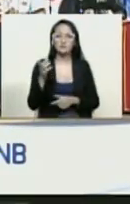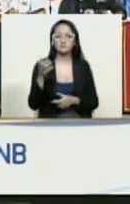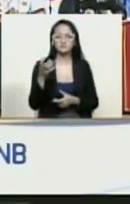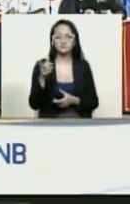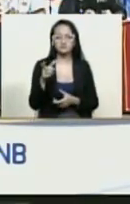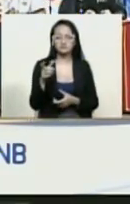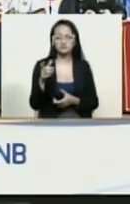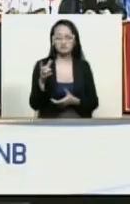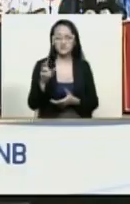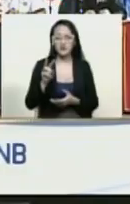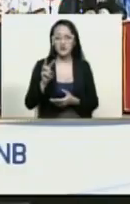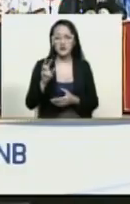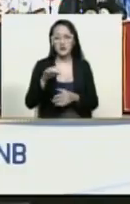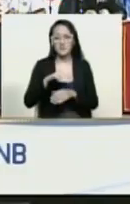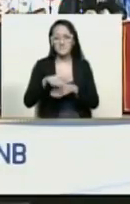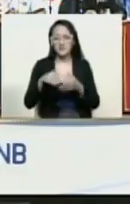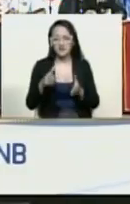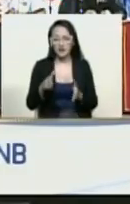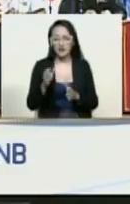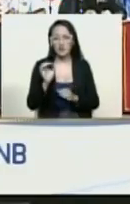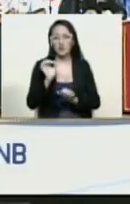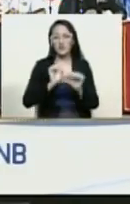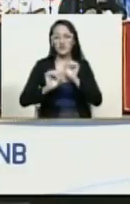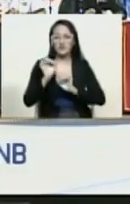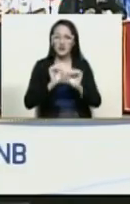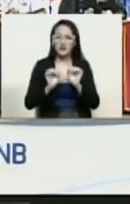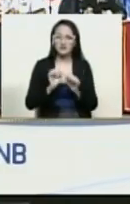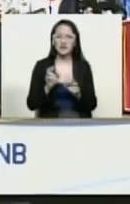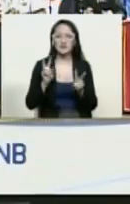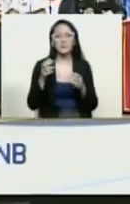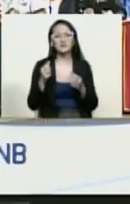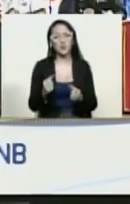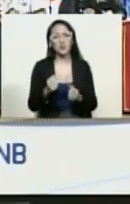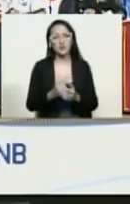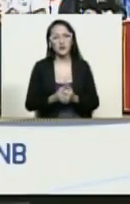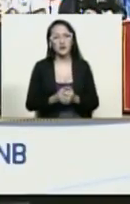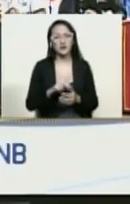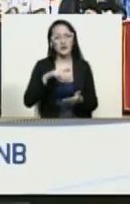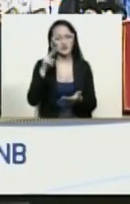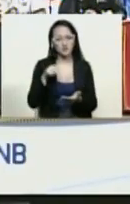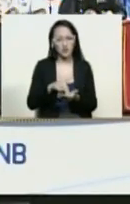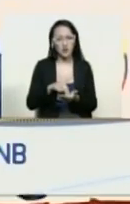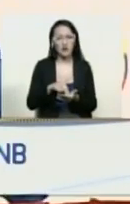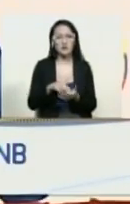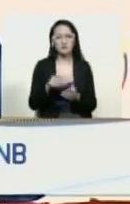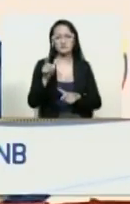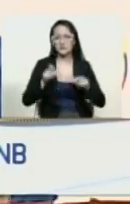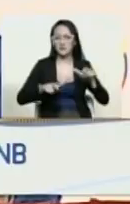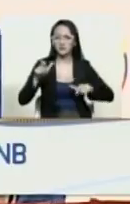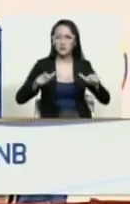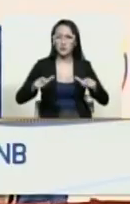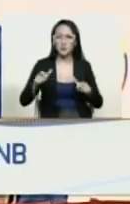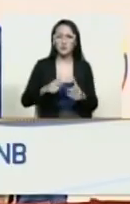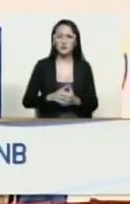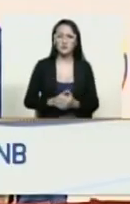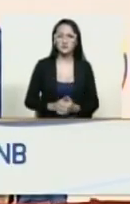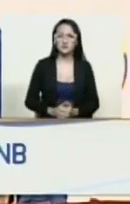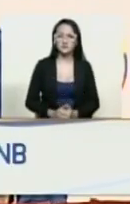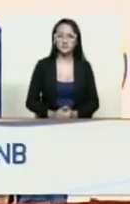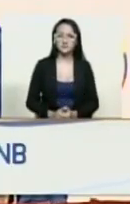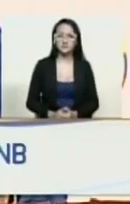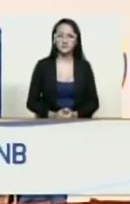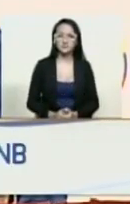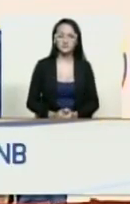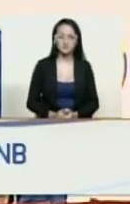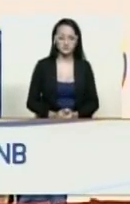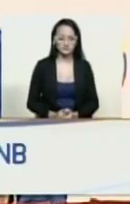Padrino, vicepresidente de Soberanía, que le toca el tema de la seguridad nacional, ciudadana, ¿no? Yo